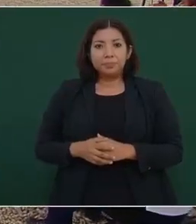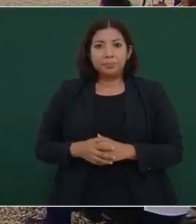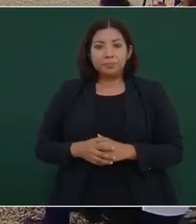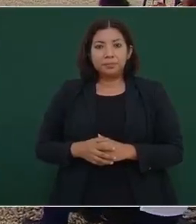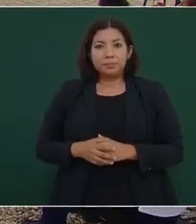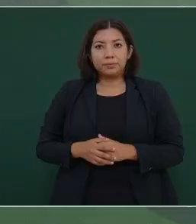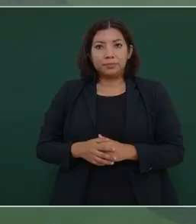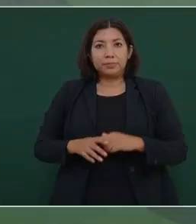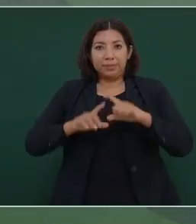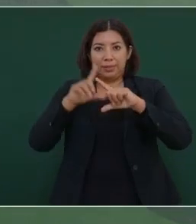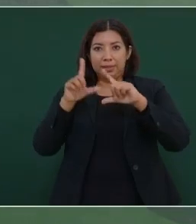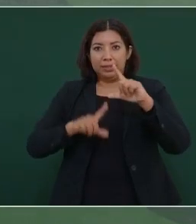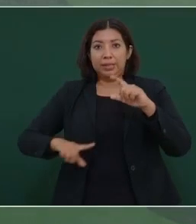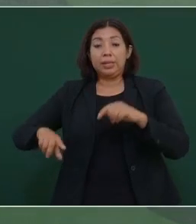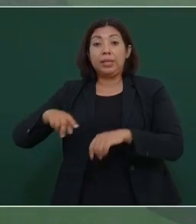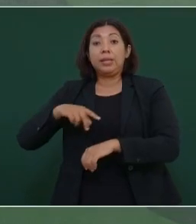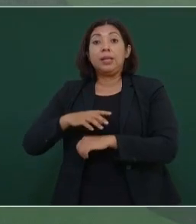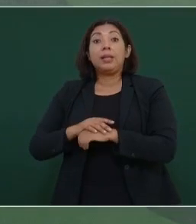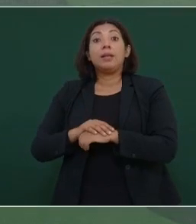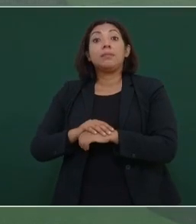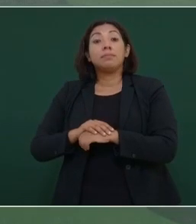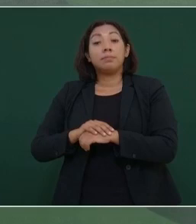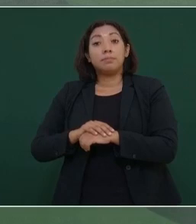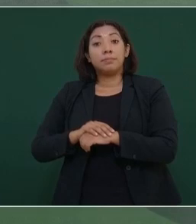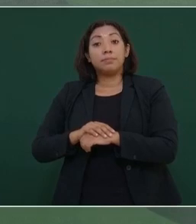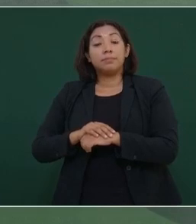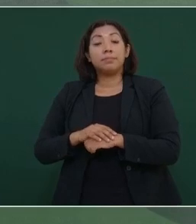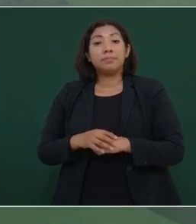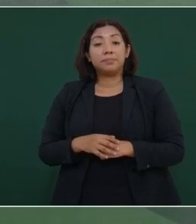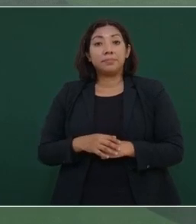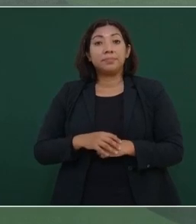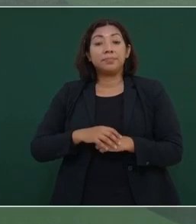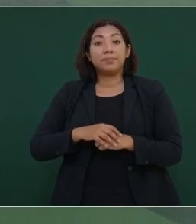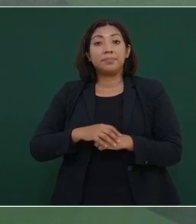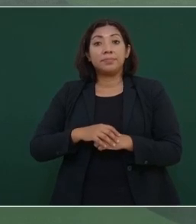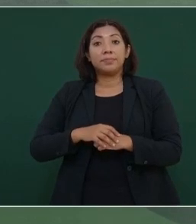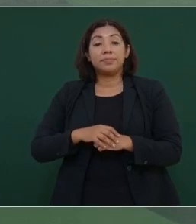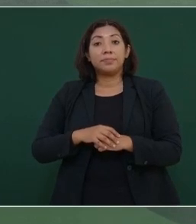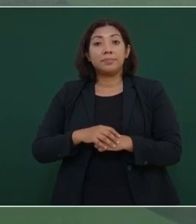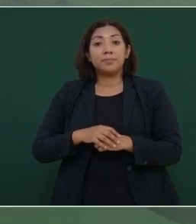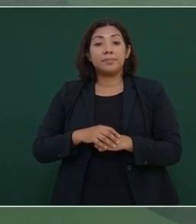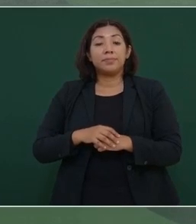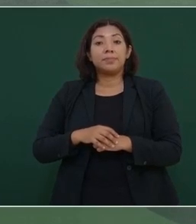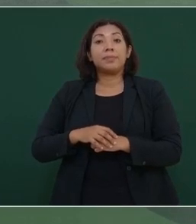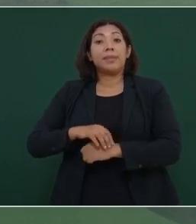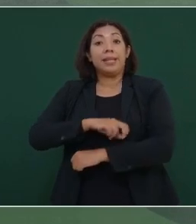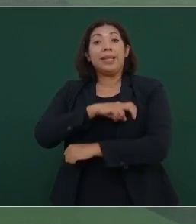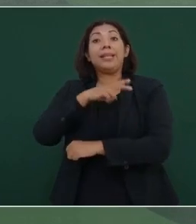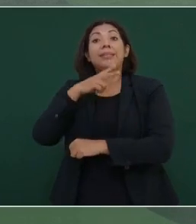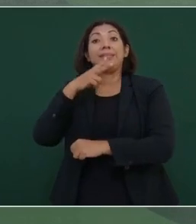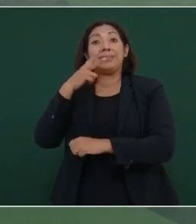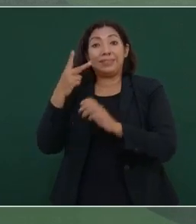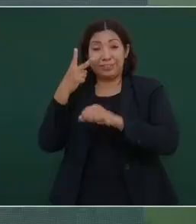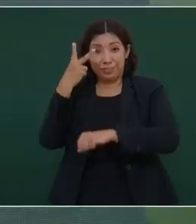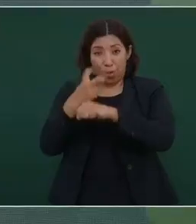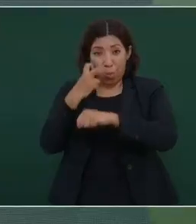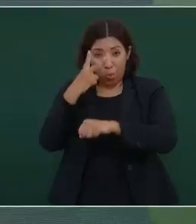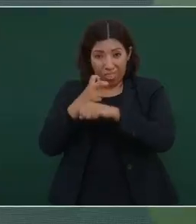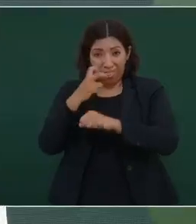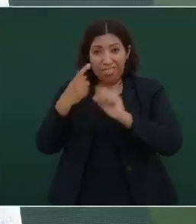áreas naturales protegidas declaradas después del gobierno general Cárdenas, pero